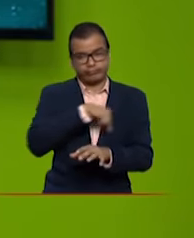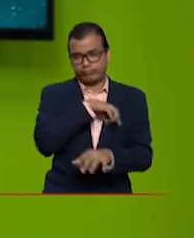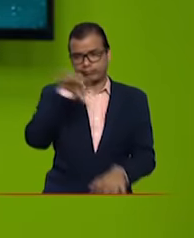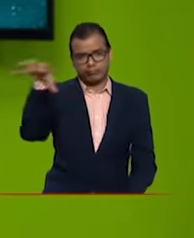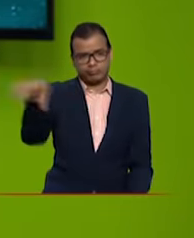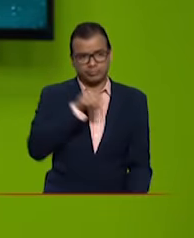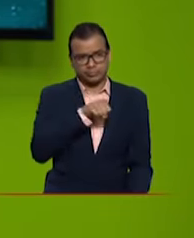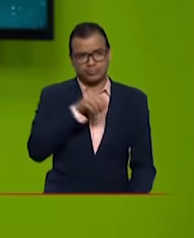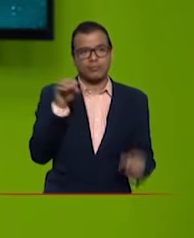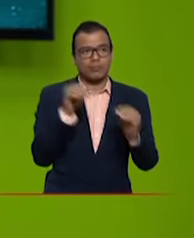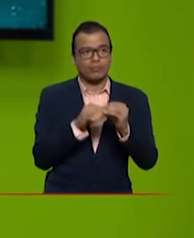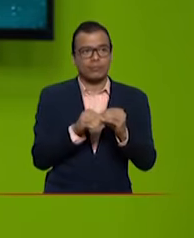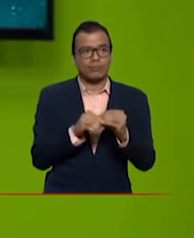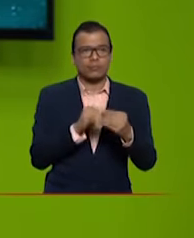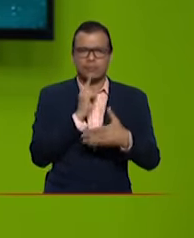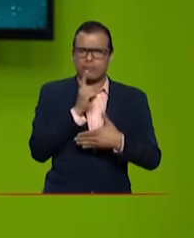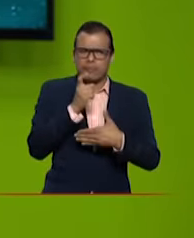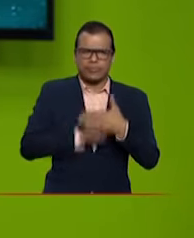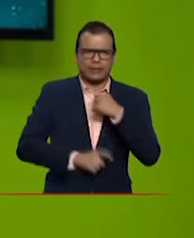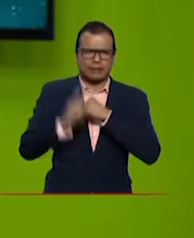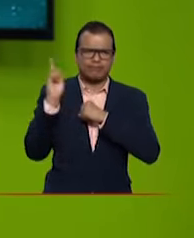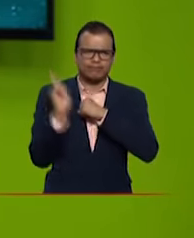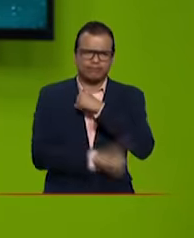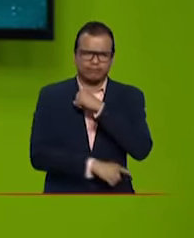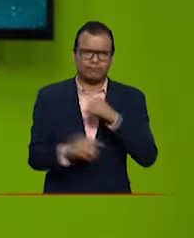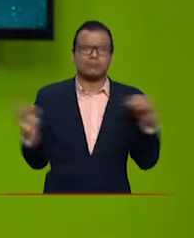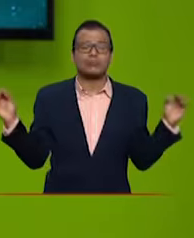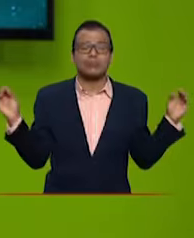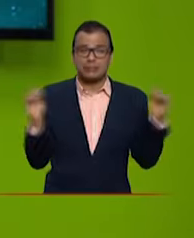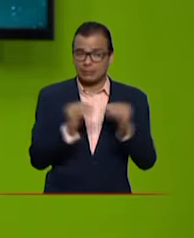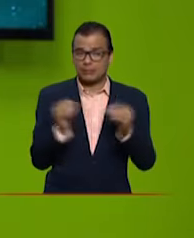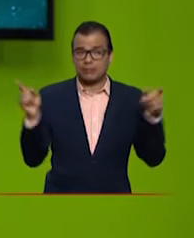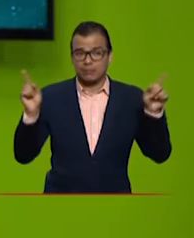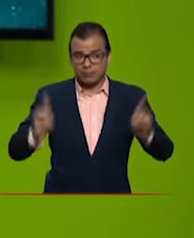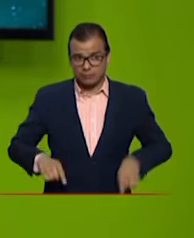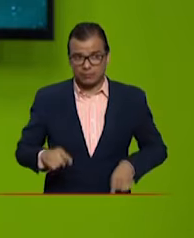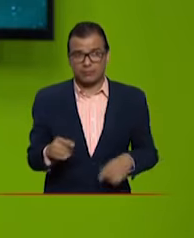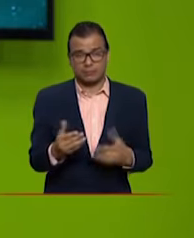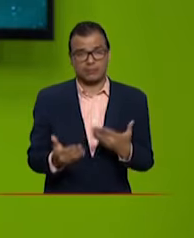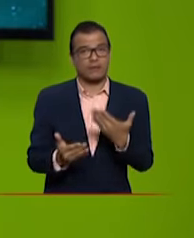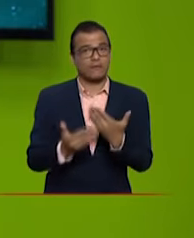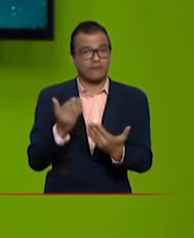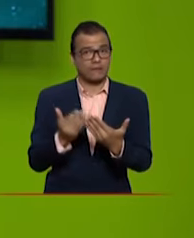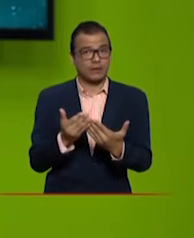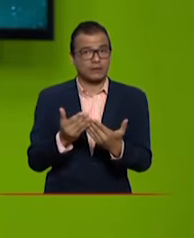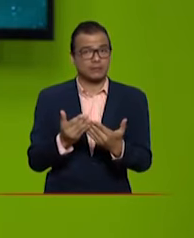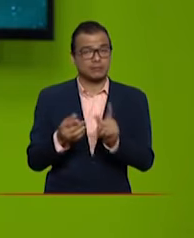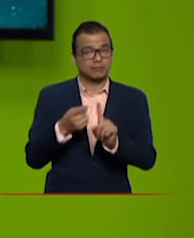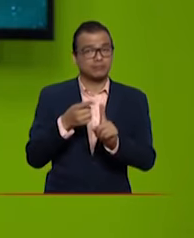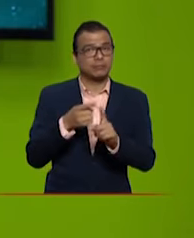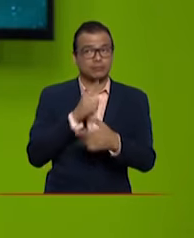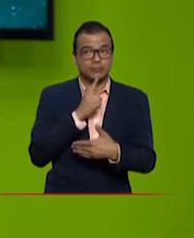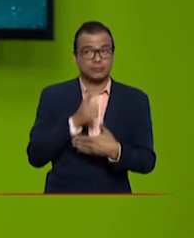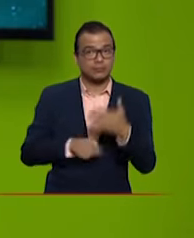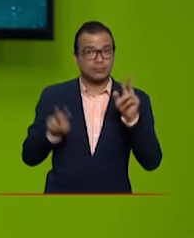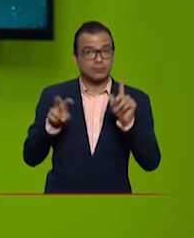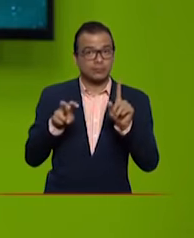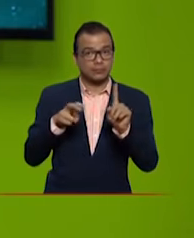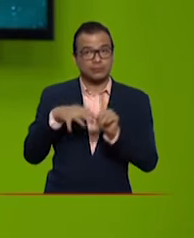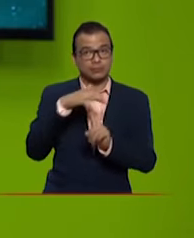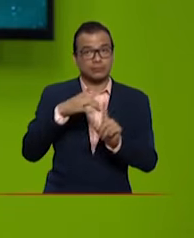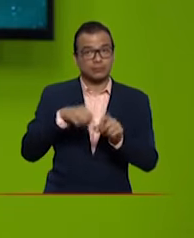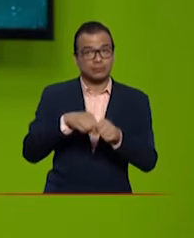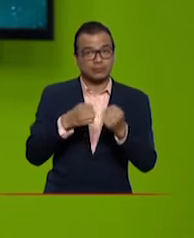expone a multas millonarias y adicionalmente se exponen a sanciones, no solo ambientales, sino a sanciones de